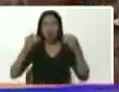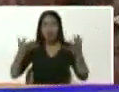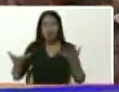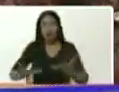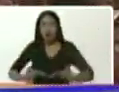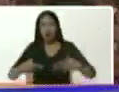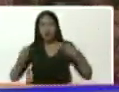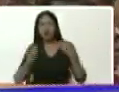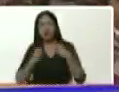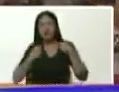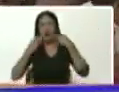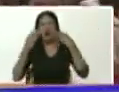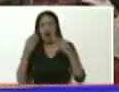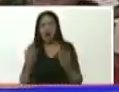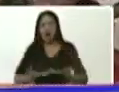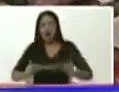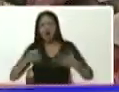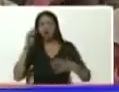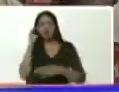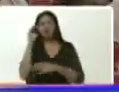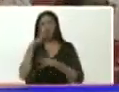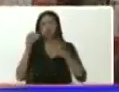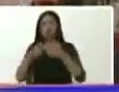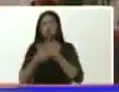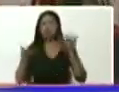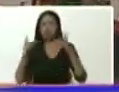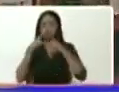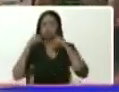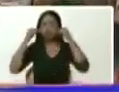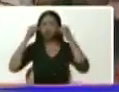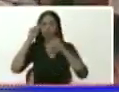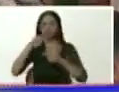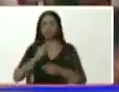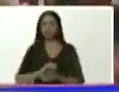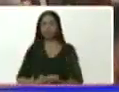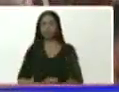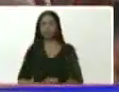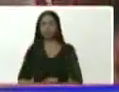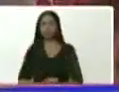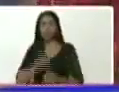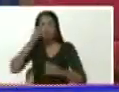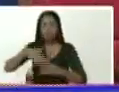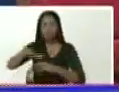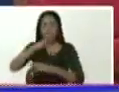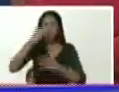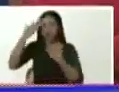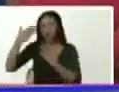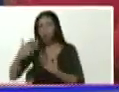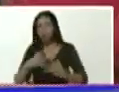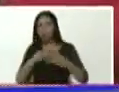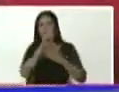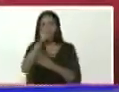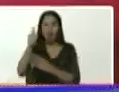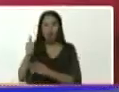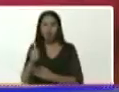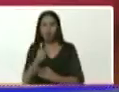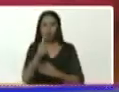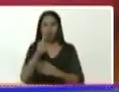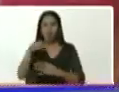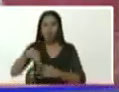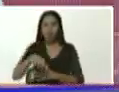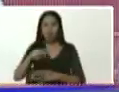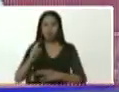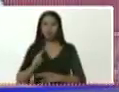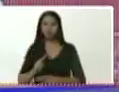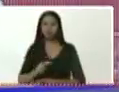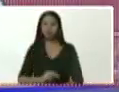ganas de vida, ganas de futuro, desbordado de sonrisa. Este pueblo, saludo a todo el pueblo de los Valles